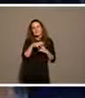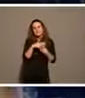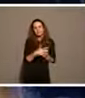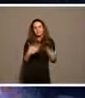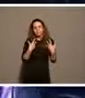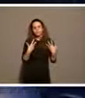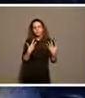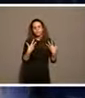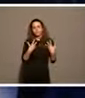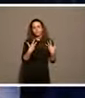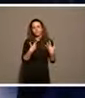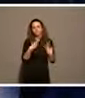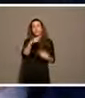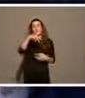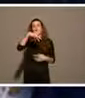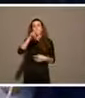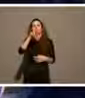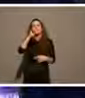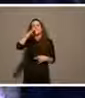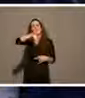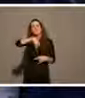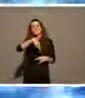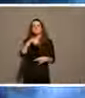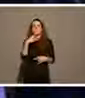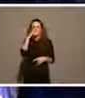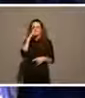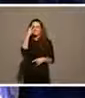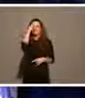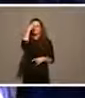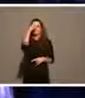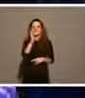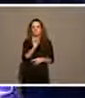mal. También va por ti, Marín. Nos acordamos de ti.